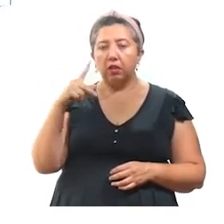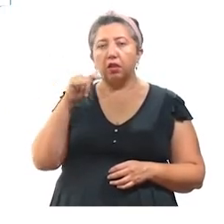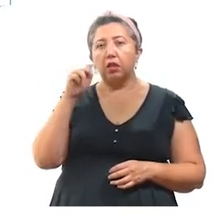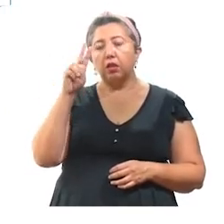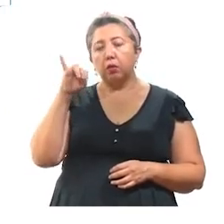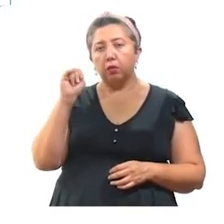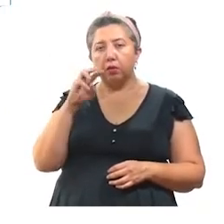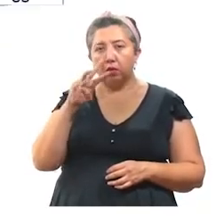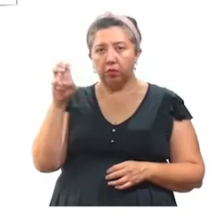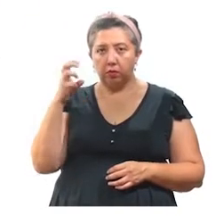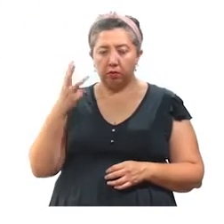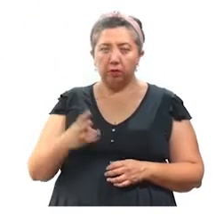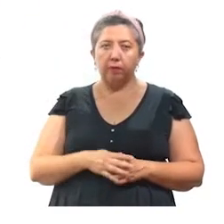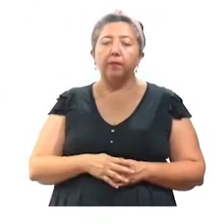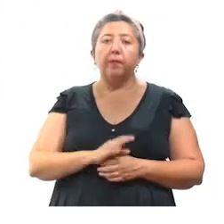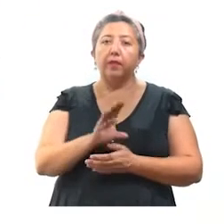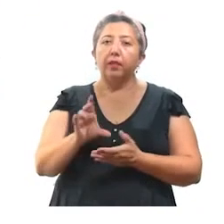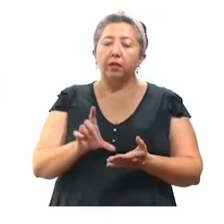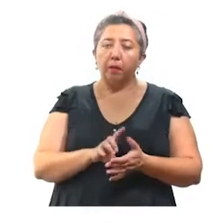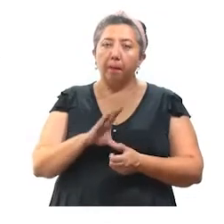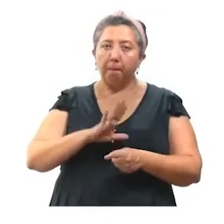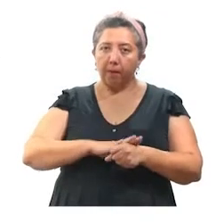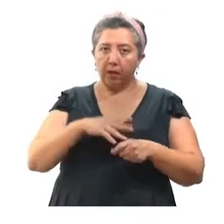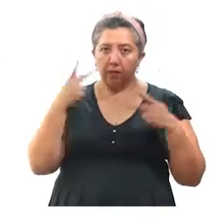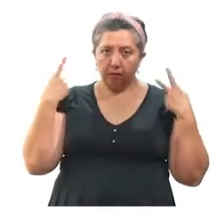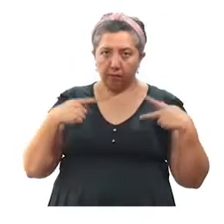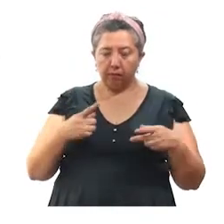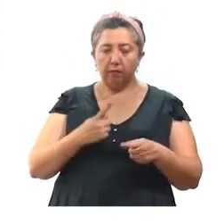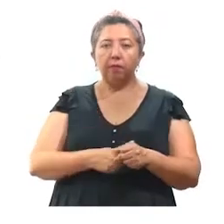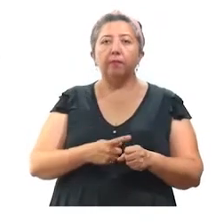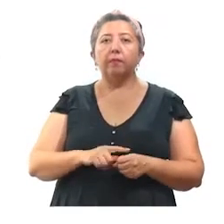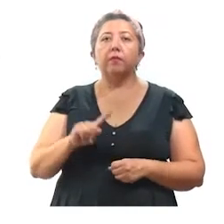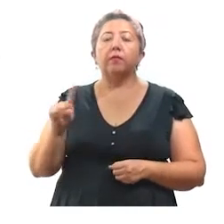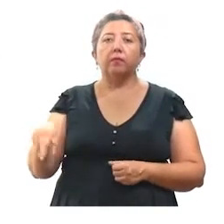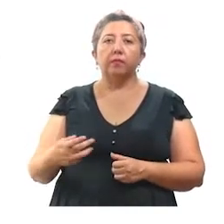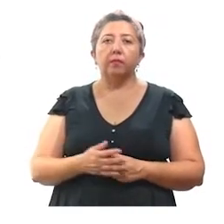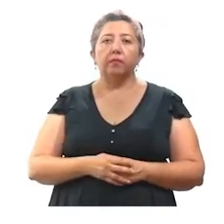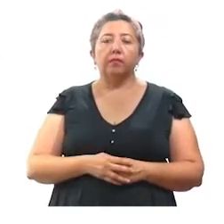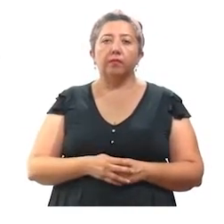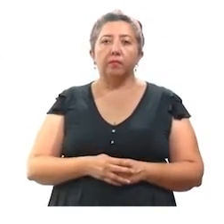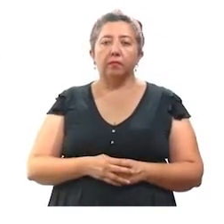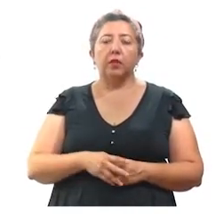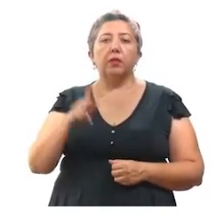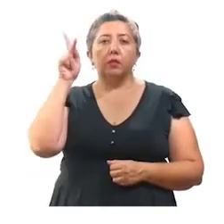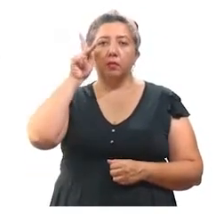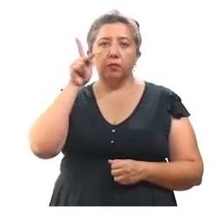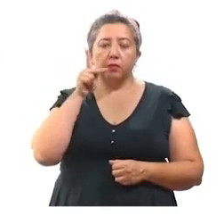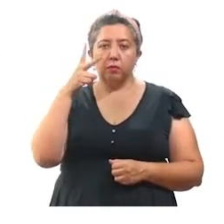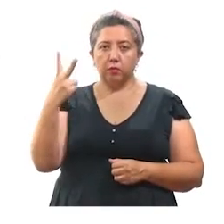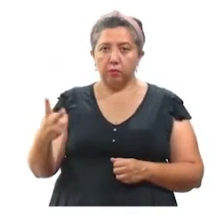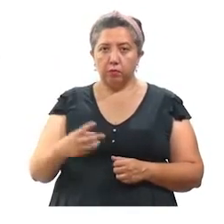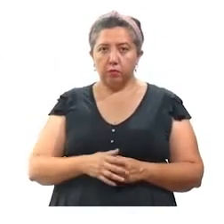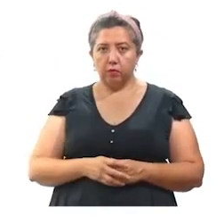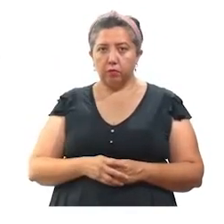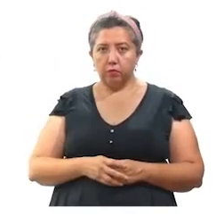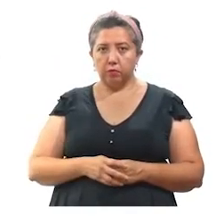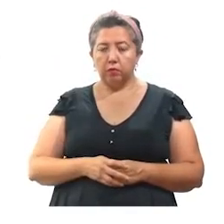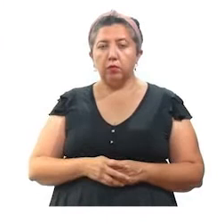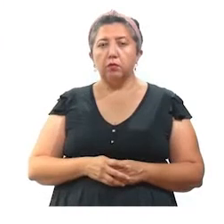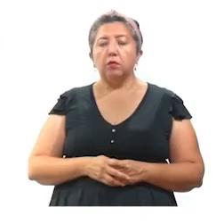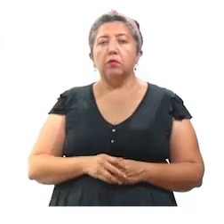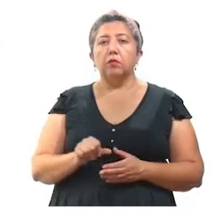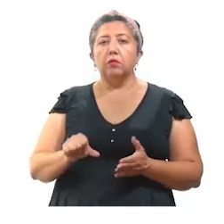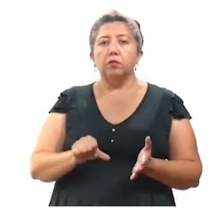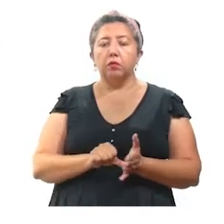303 las colonias de mérida con mayor número de personas contagiadas son juan pablo 2 y